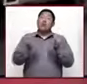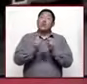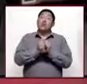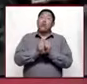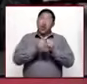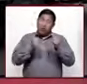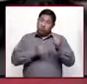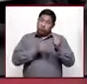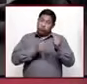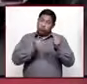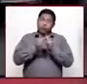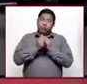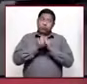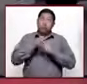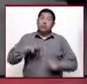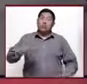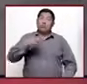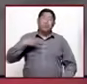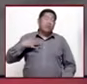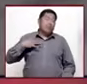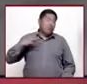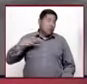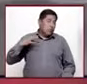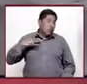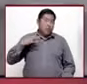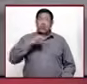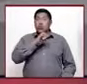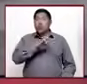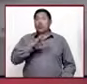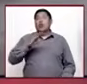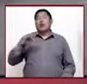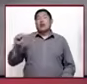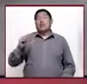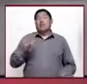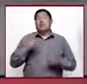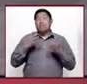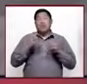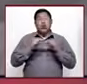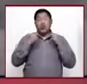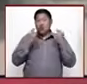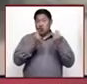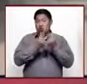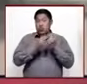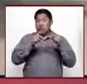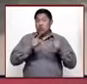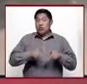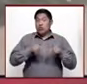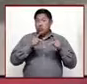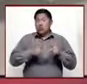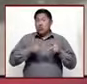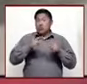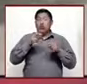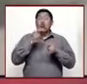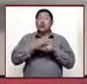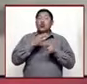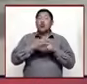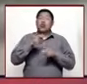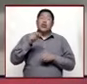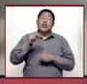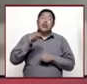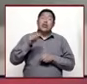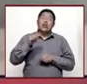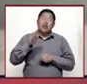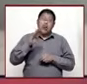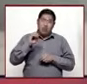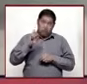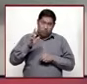ha llevado a cabo en el trópico de Cochabamba, que busca capturar integrantes de la banda de secuestradores El Nabor. Entre Ríos